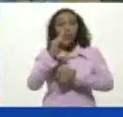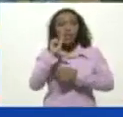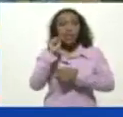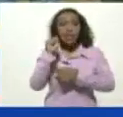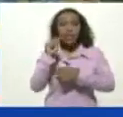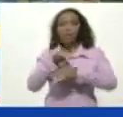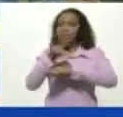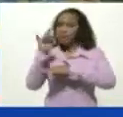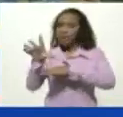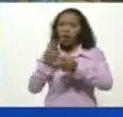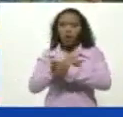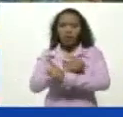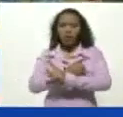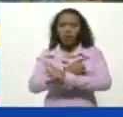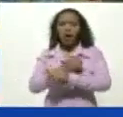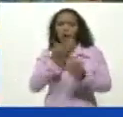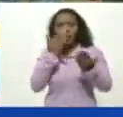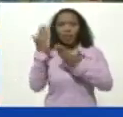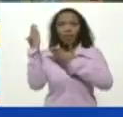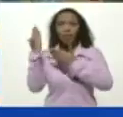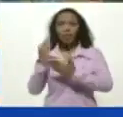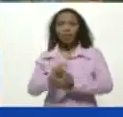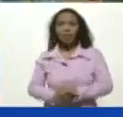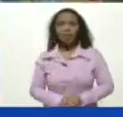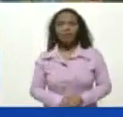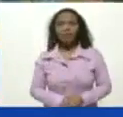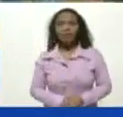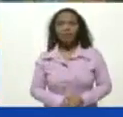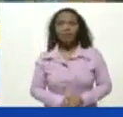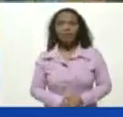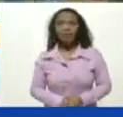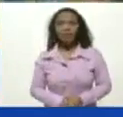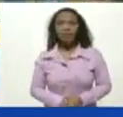los nervios, mija. Adelante.